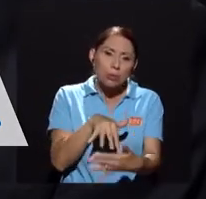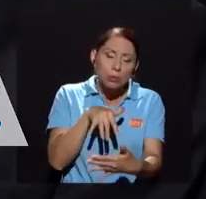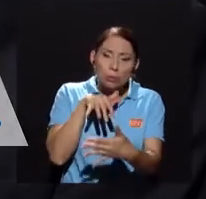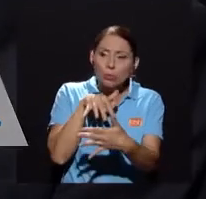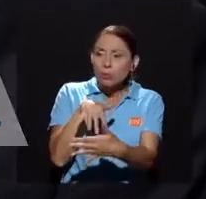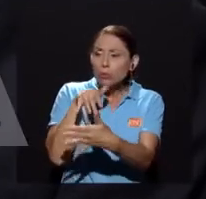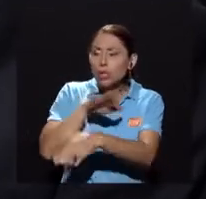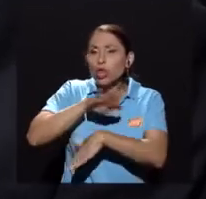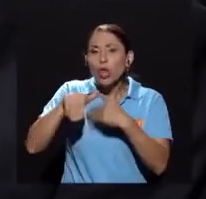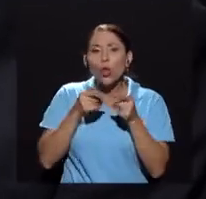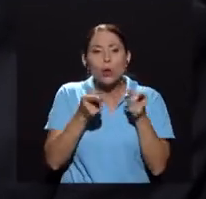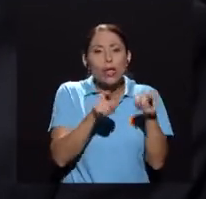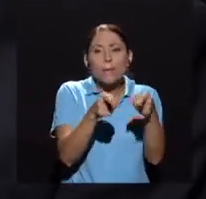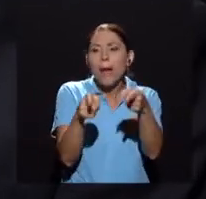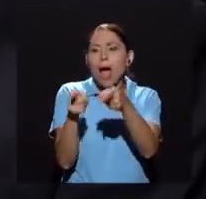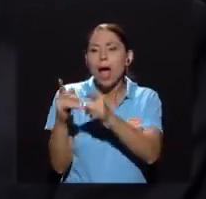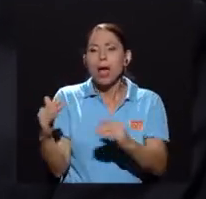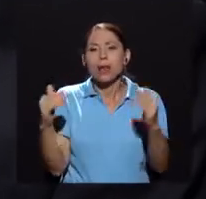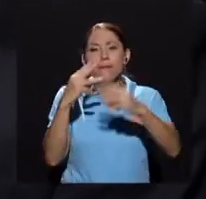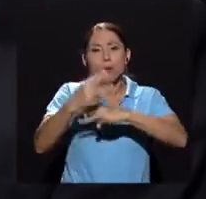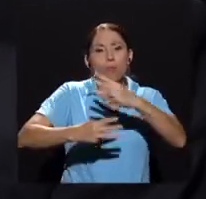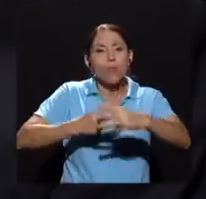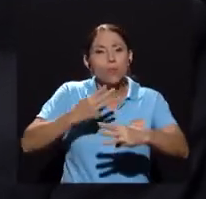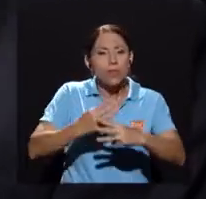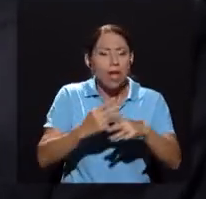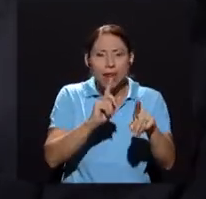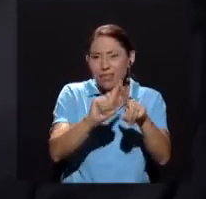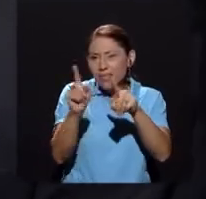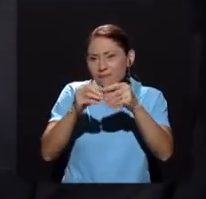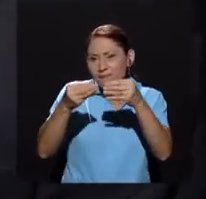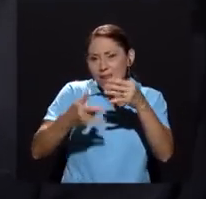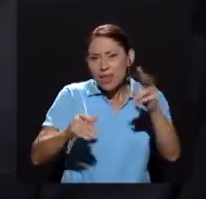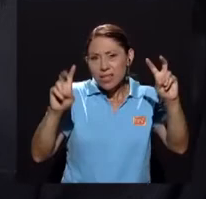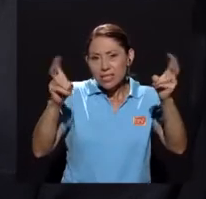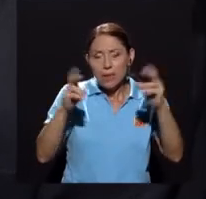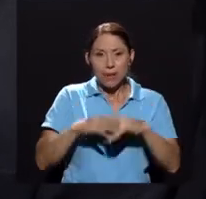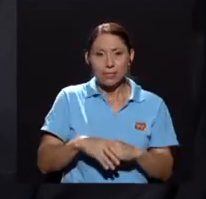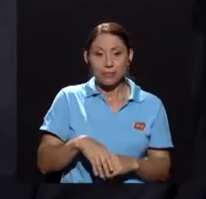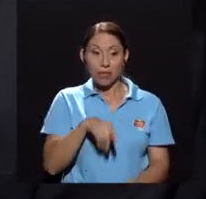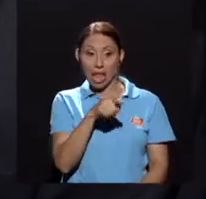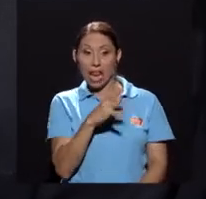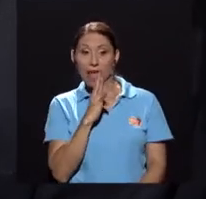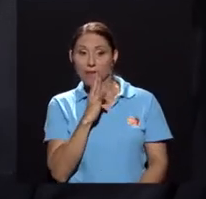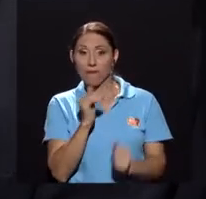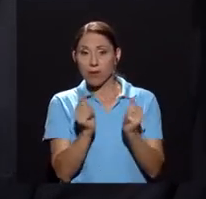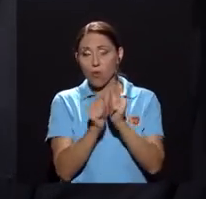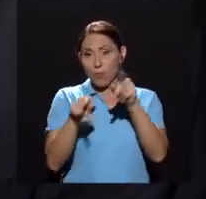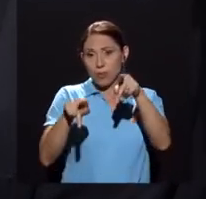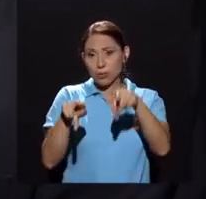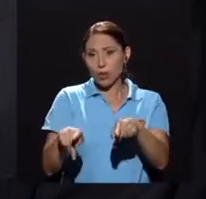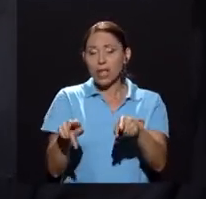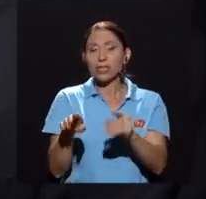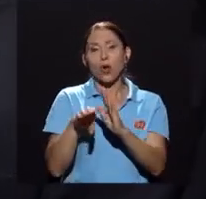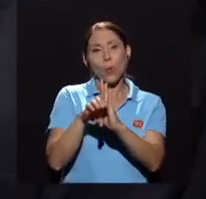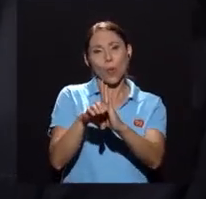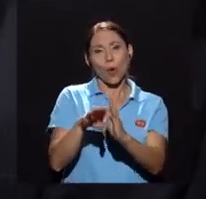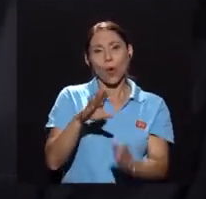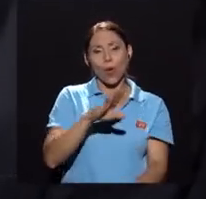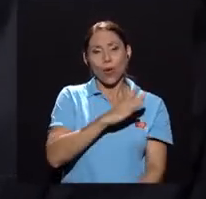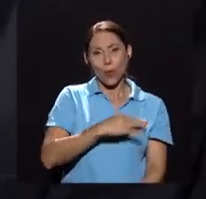en todos los temas el discutir con gente como daniel oduber que mencionaba